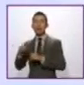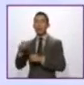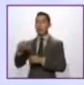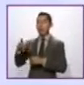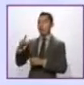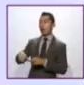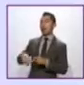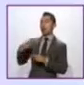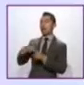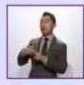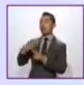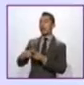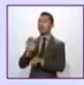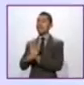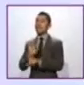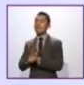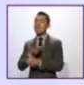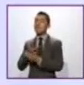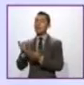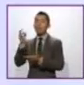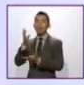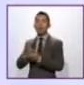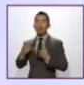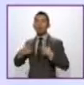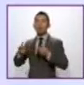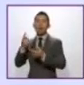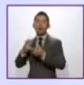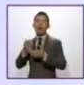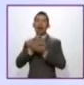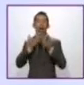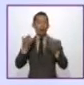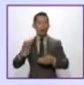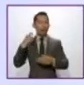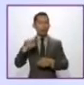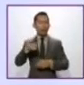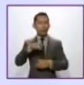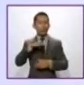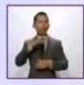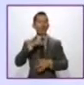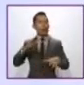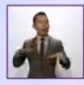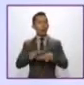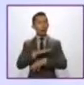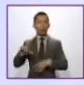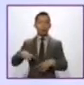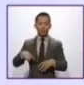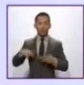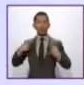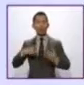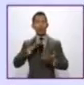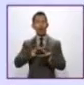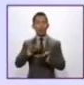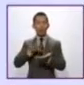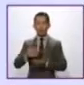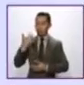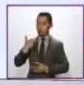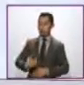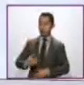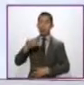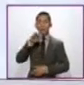son ellos. Hoy, queretano, es tu oportunidad de cambiar para tener un gobierno ciudadano y aquí está Miguel Nava para